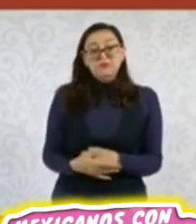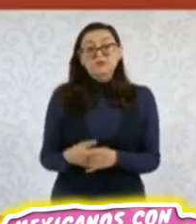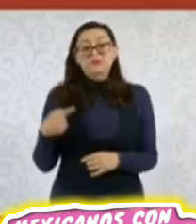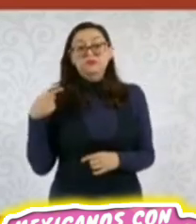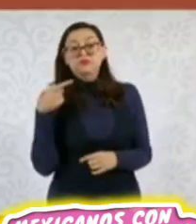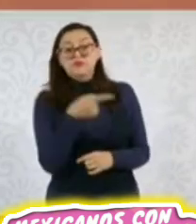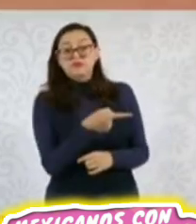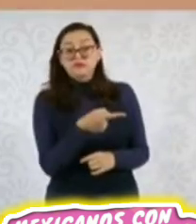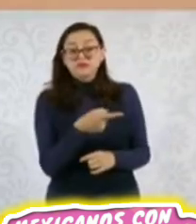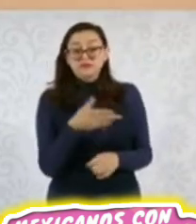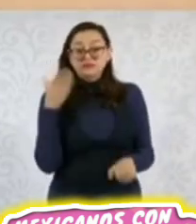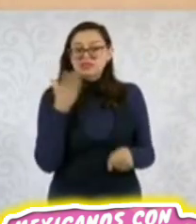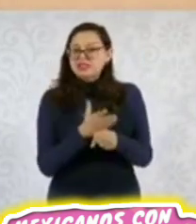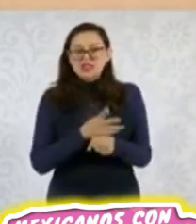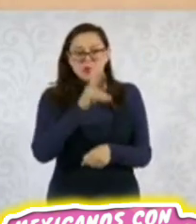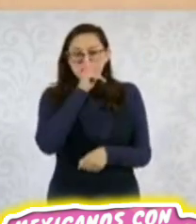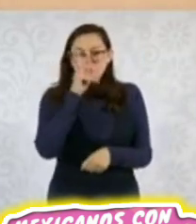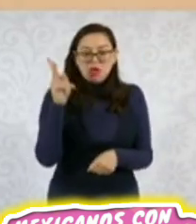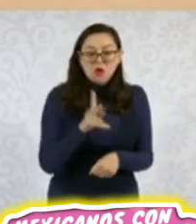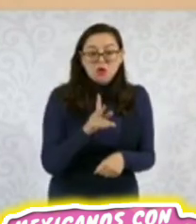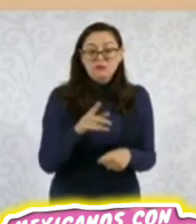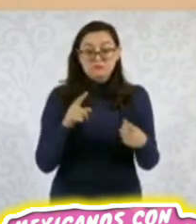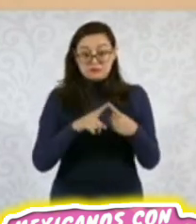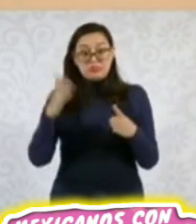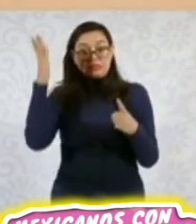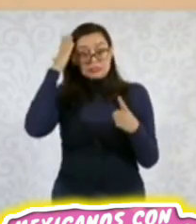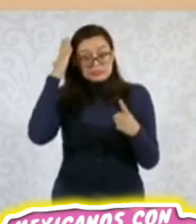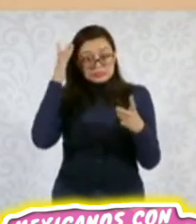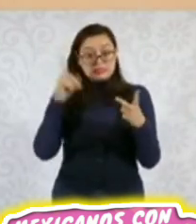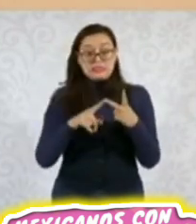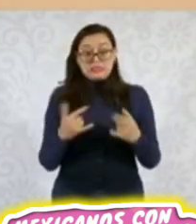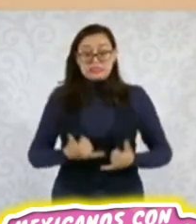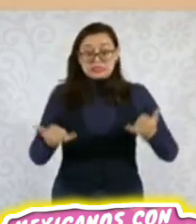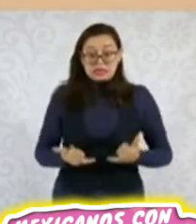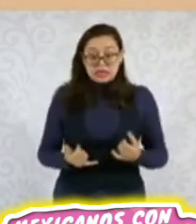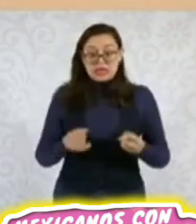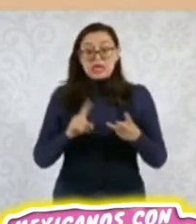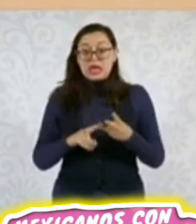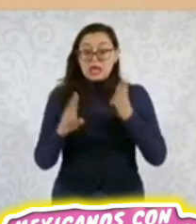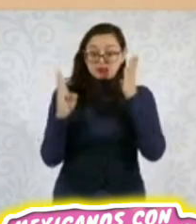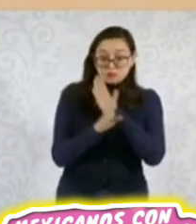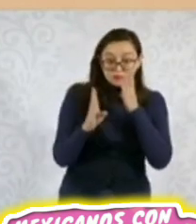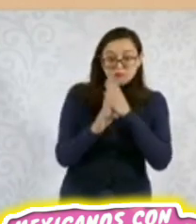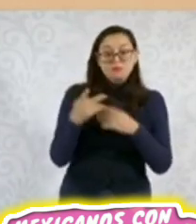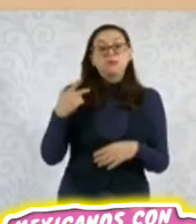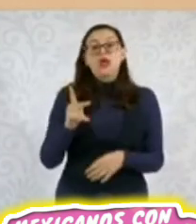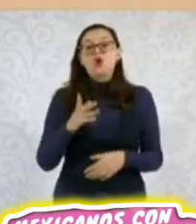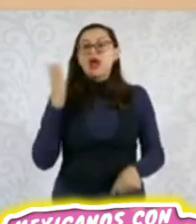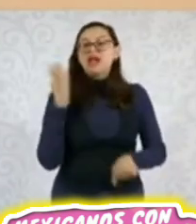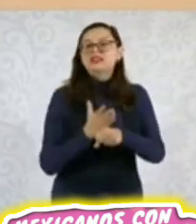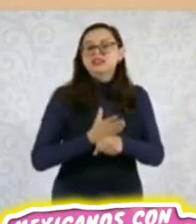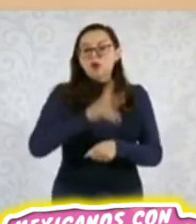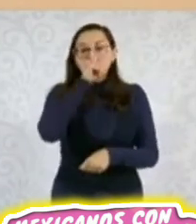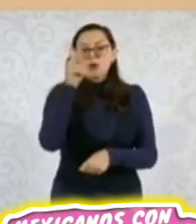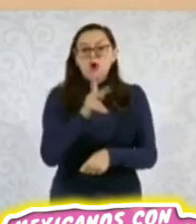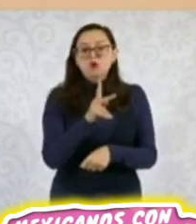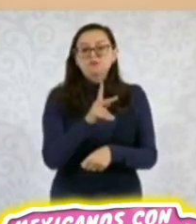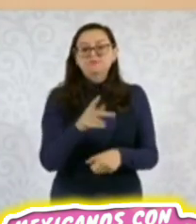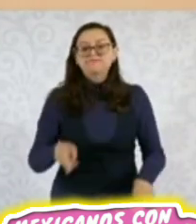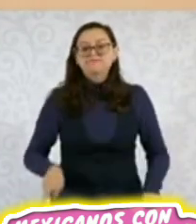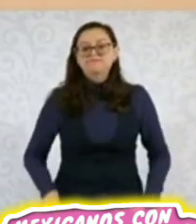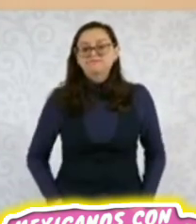mayor condena? Lideraba gavilla, era insurgente, correo, espía. La mayor condena fue por